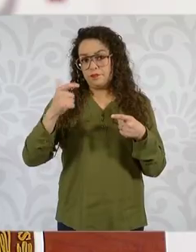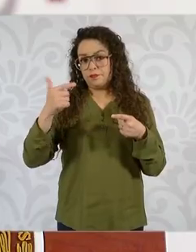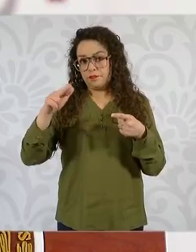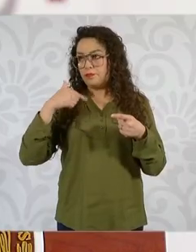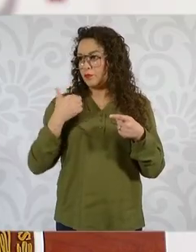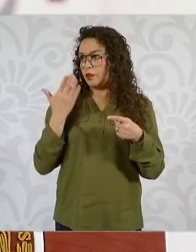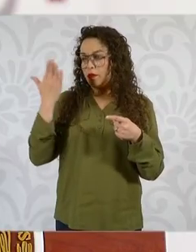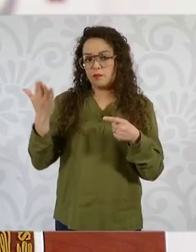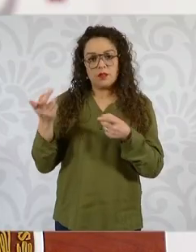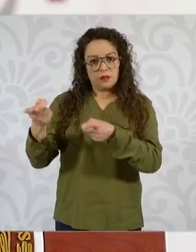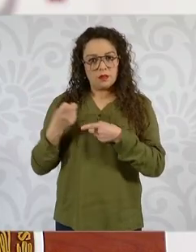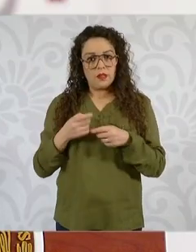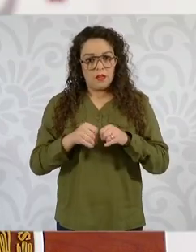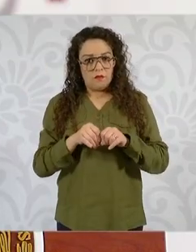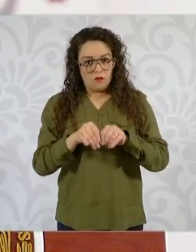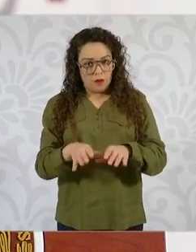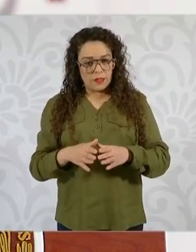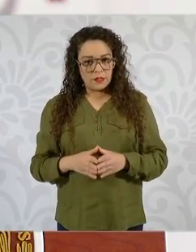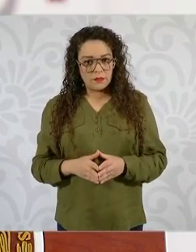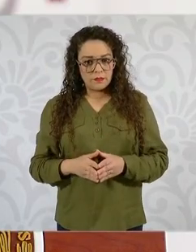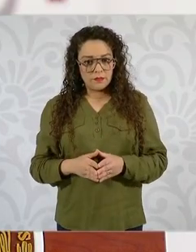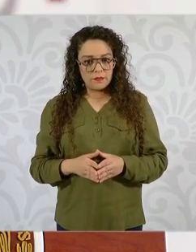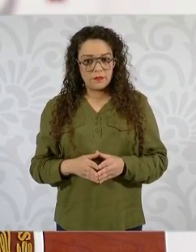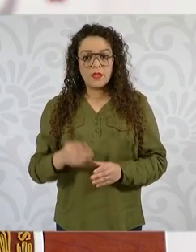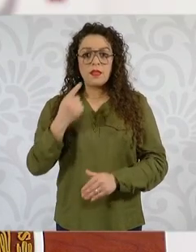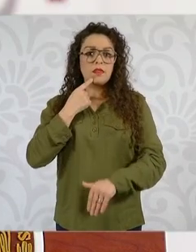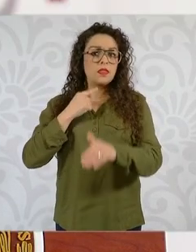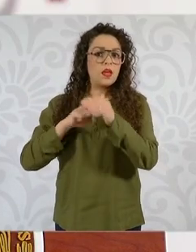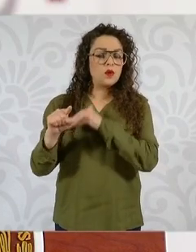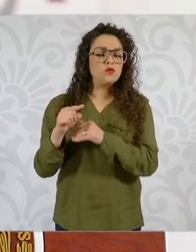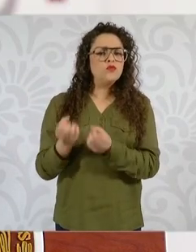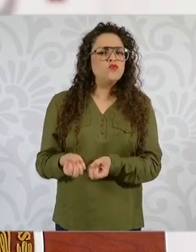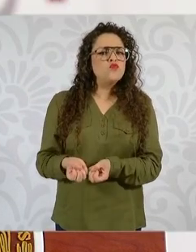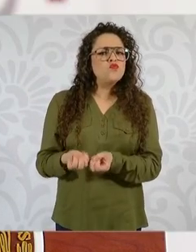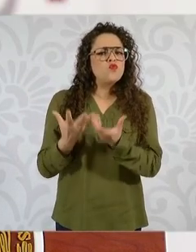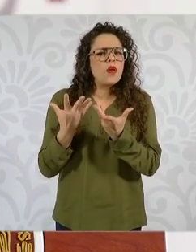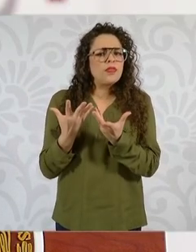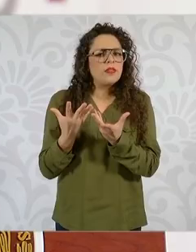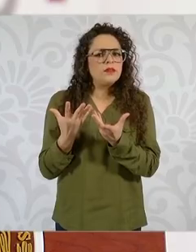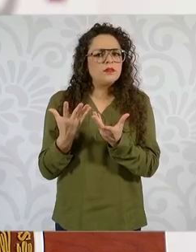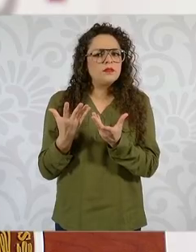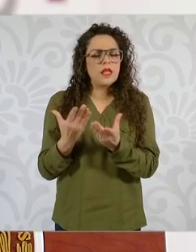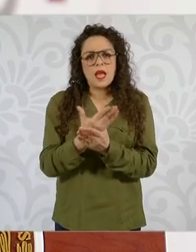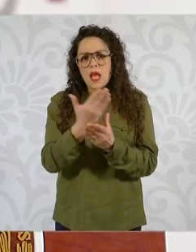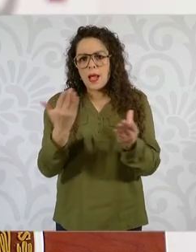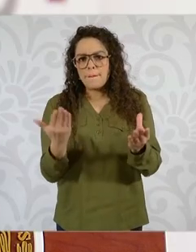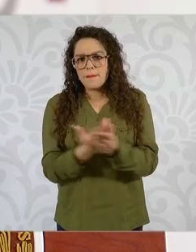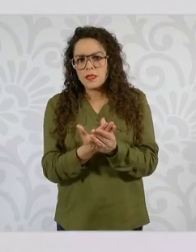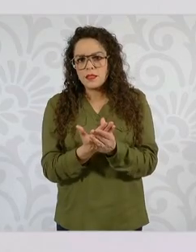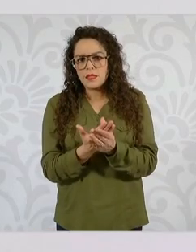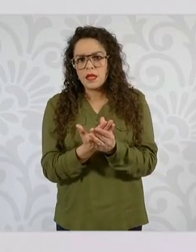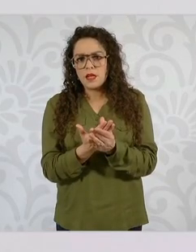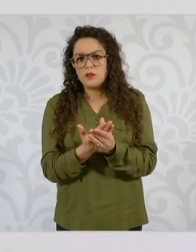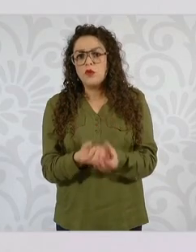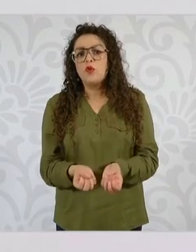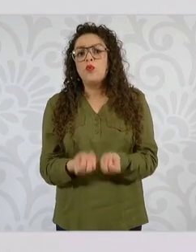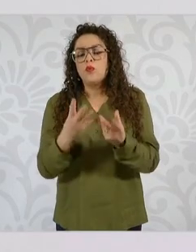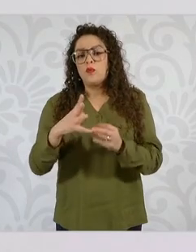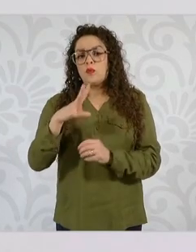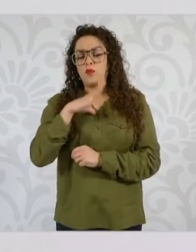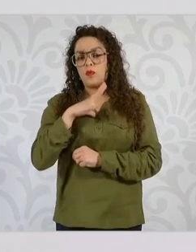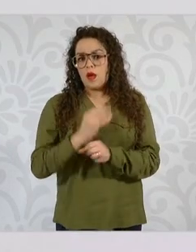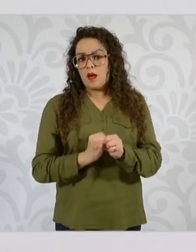República para saber cuántas denuncias hay, cuántas carpetas de investigación hay abiertas contra García Luna